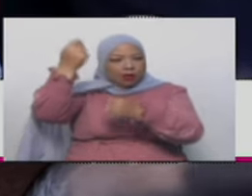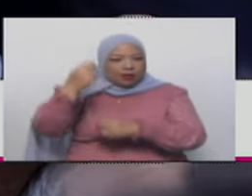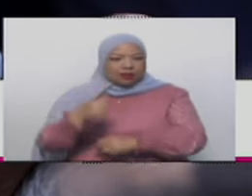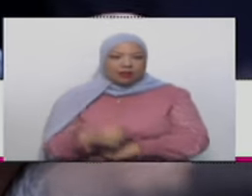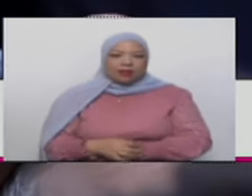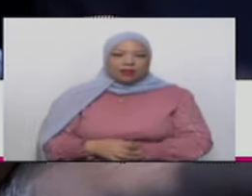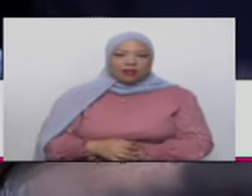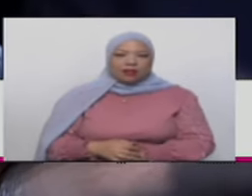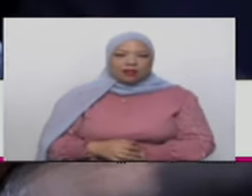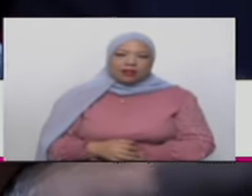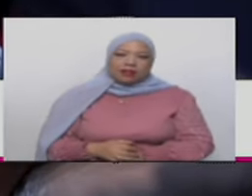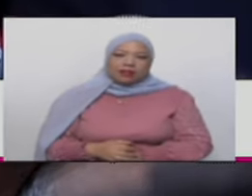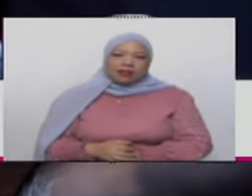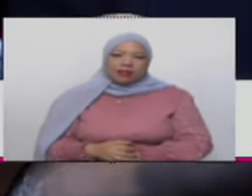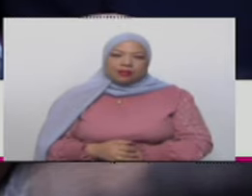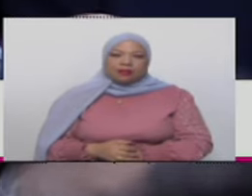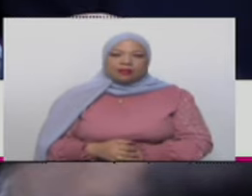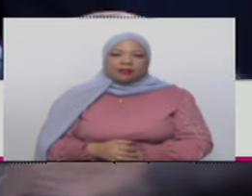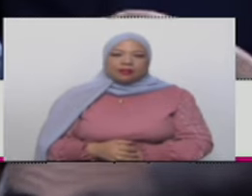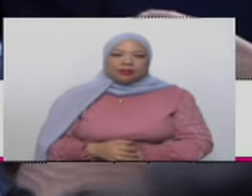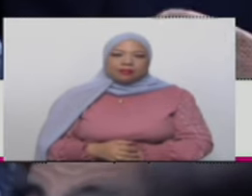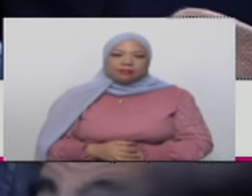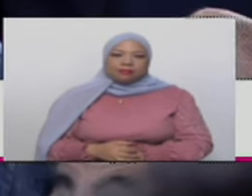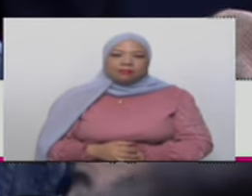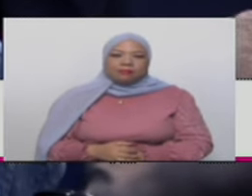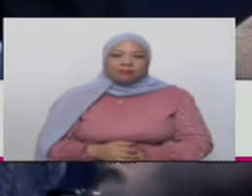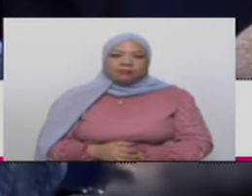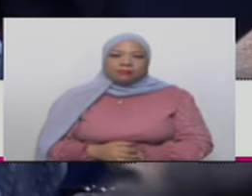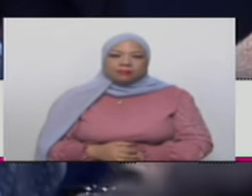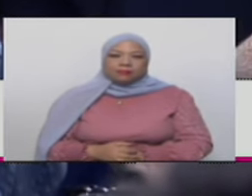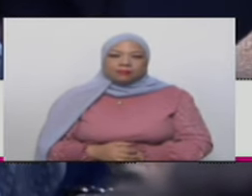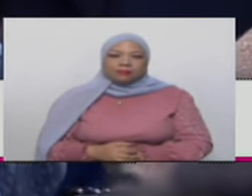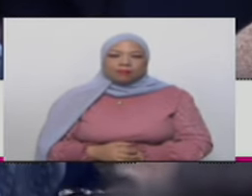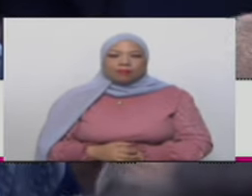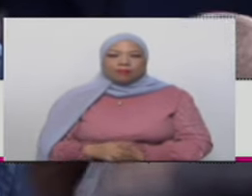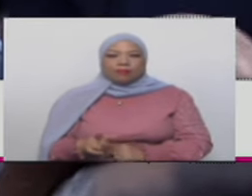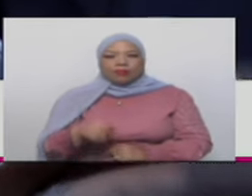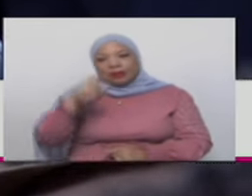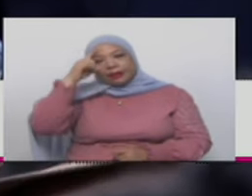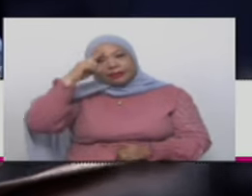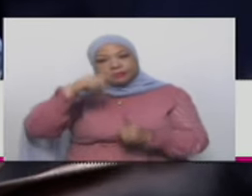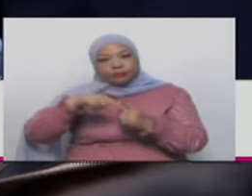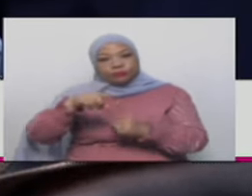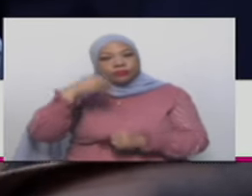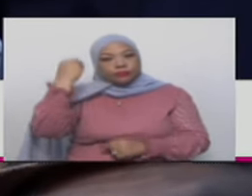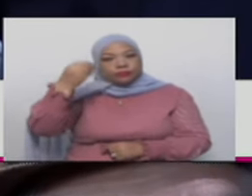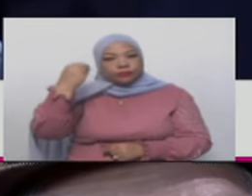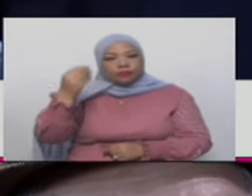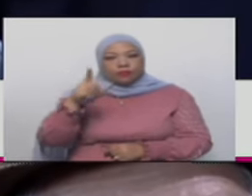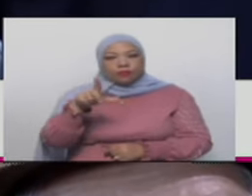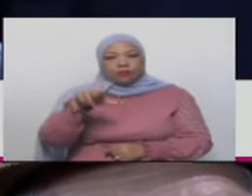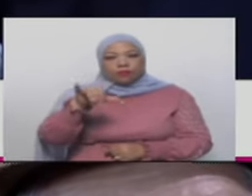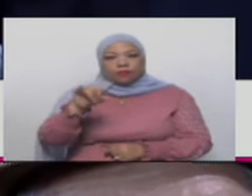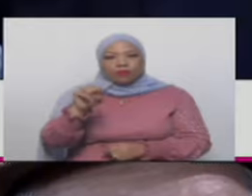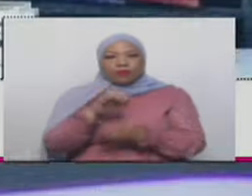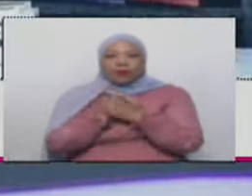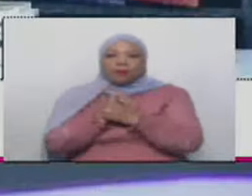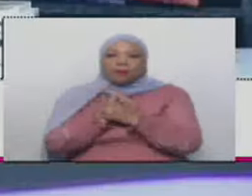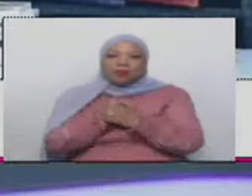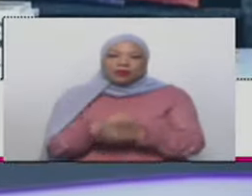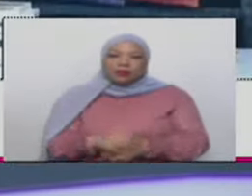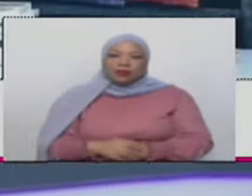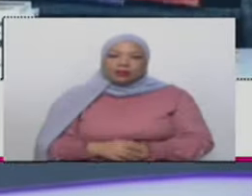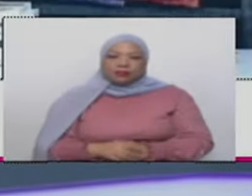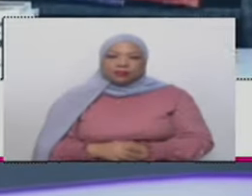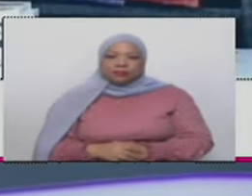Aquel capitán que viste y que después se cumplió la profecía. Luis Alberto Crespo, camarada. También